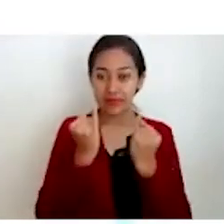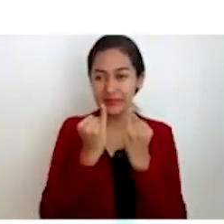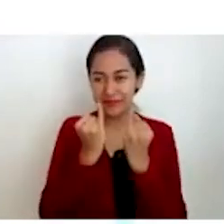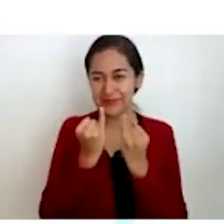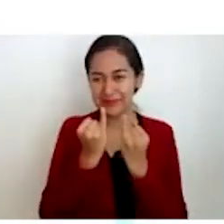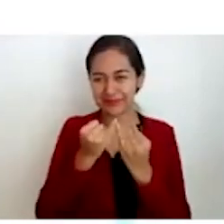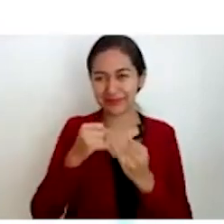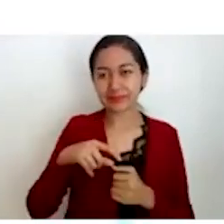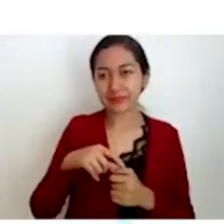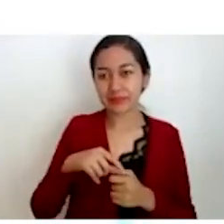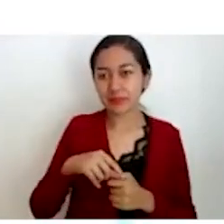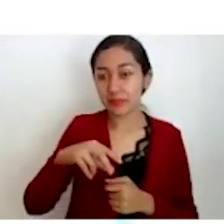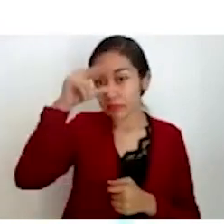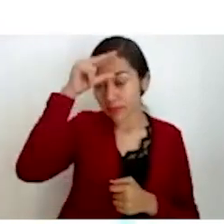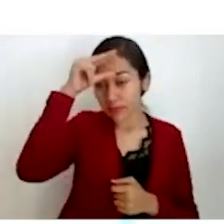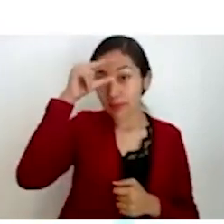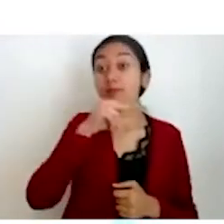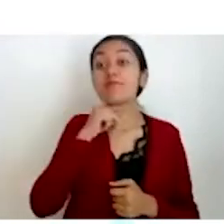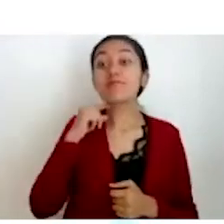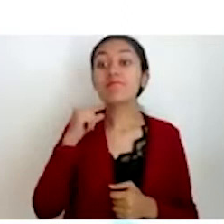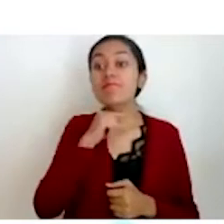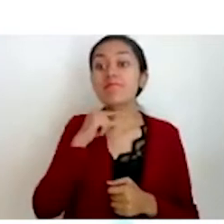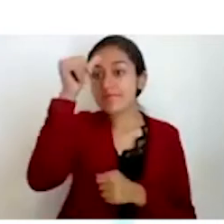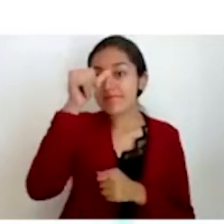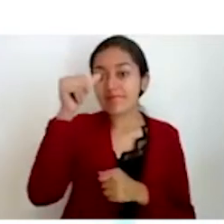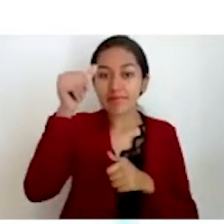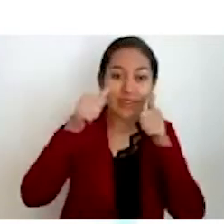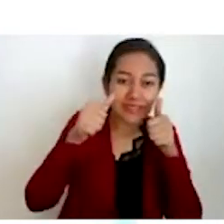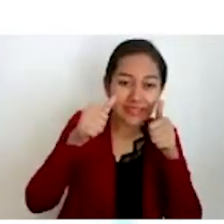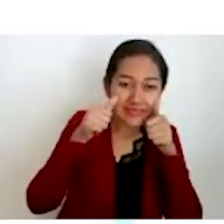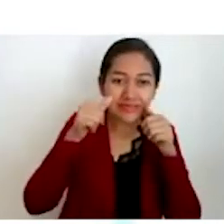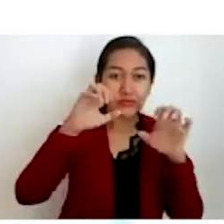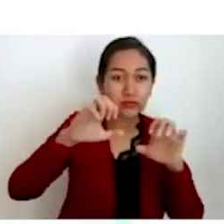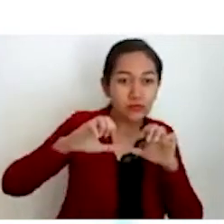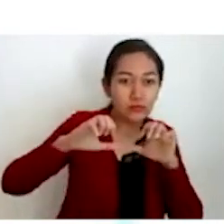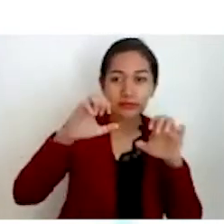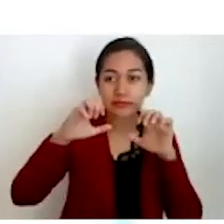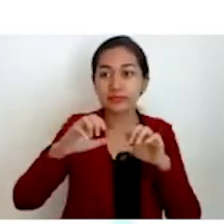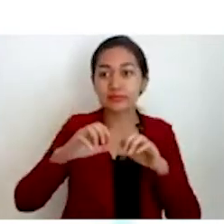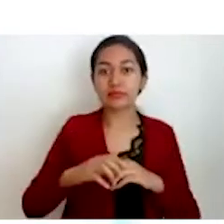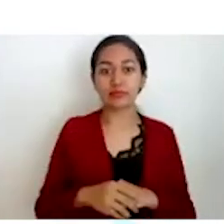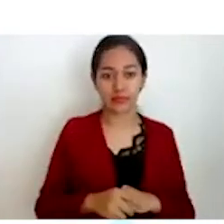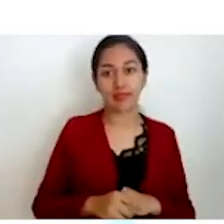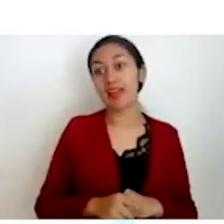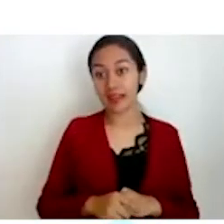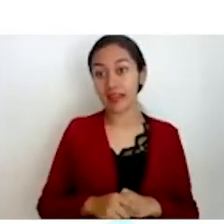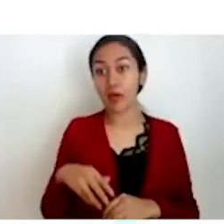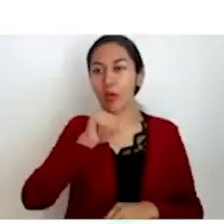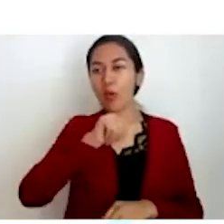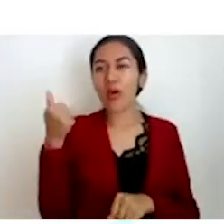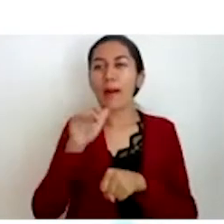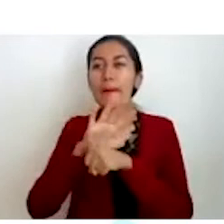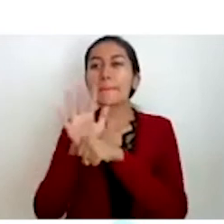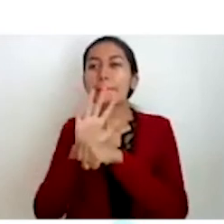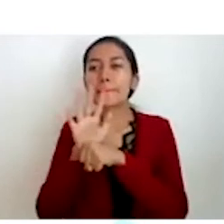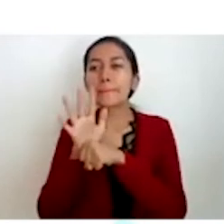representado por el actor Paco Rabal. Otra película hecha por el